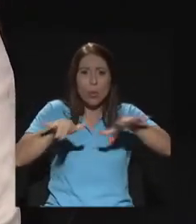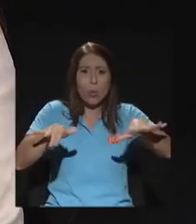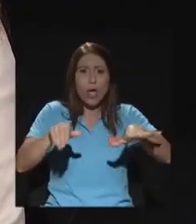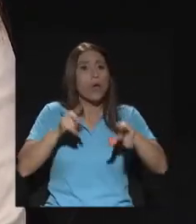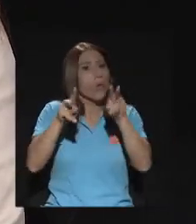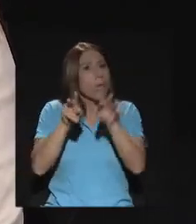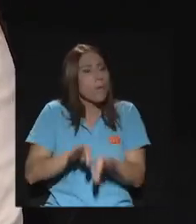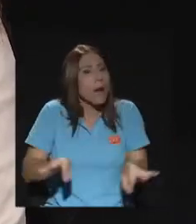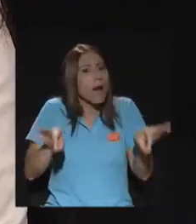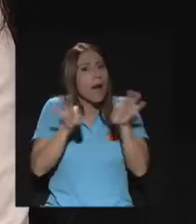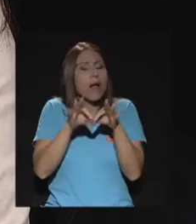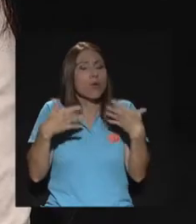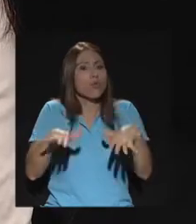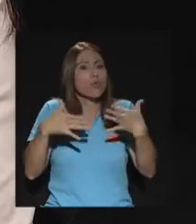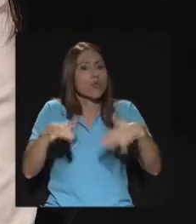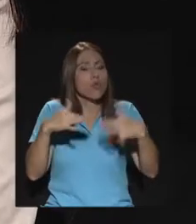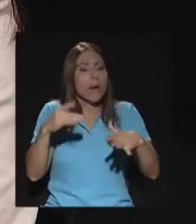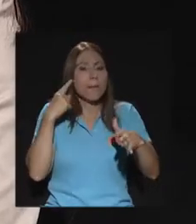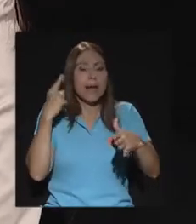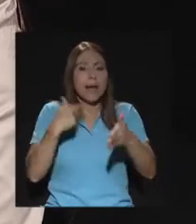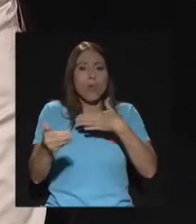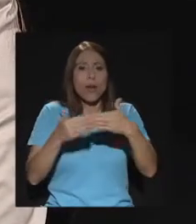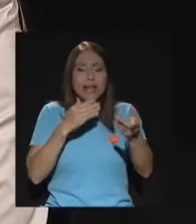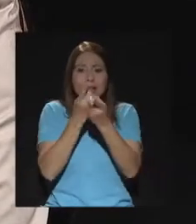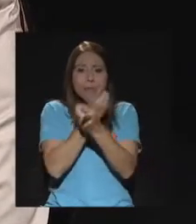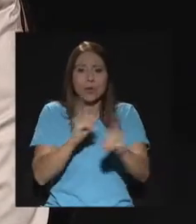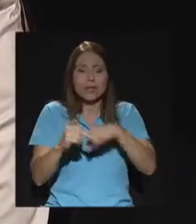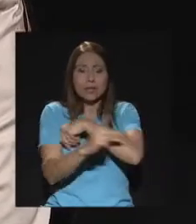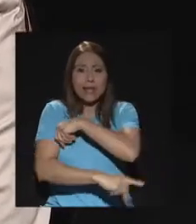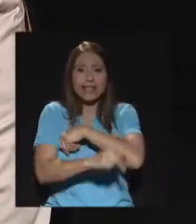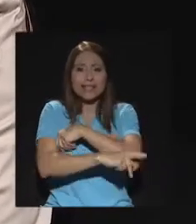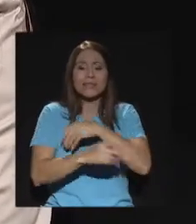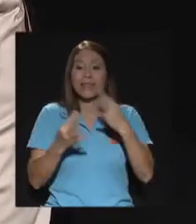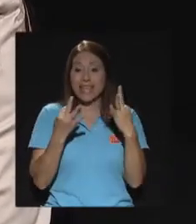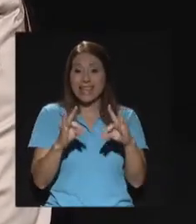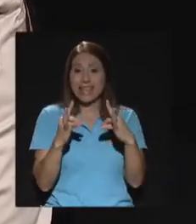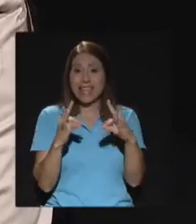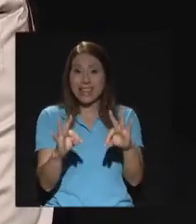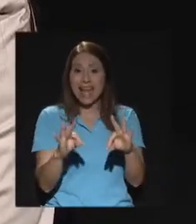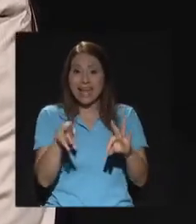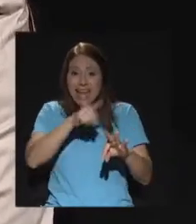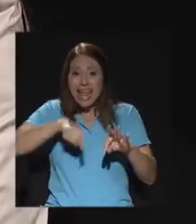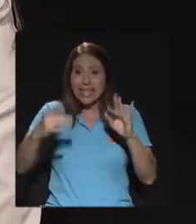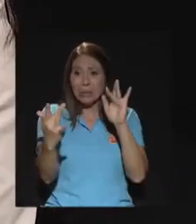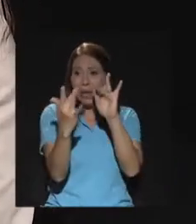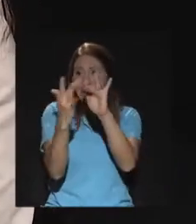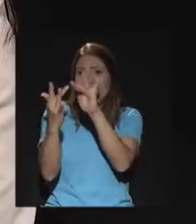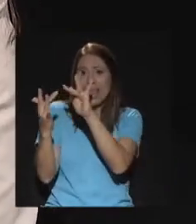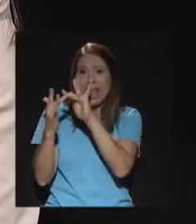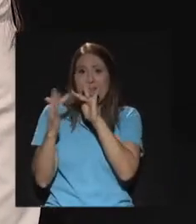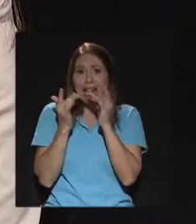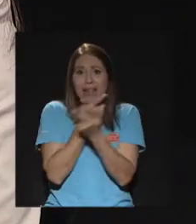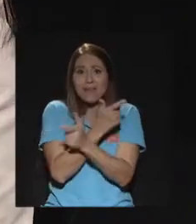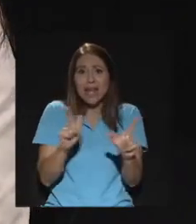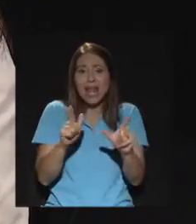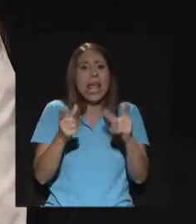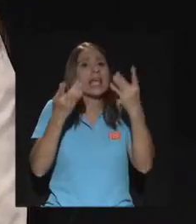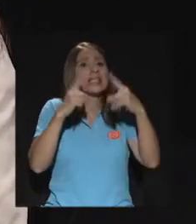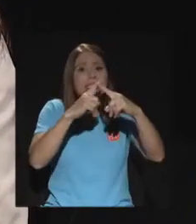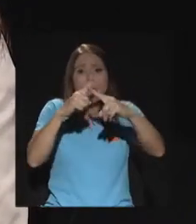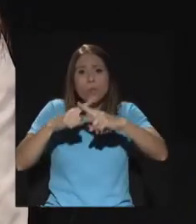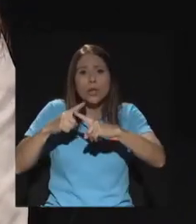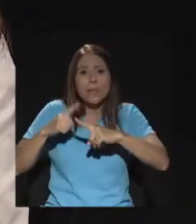cualquier democracia, para cualquier país, es intentar que ese espacio que se libere se multiplique y que se creen más